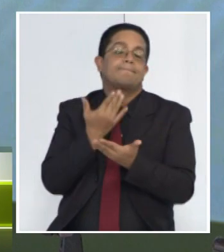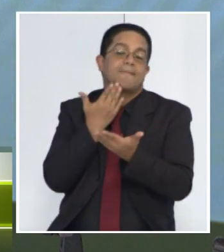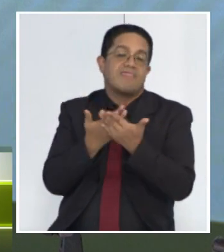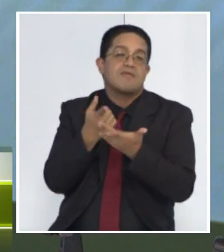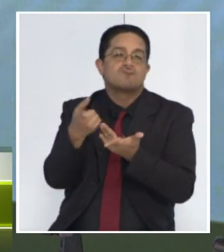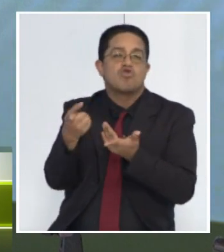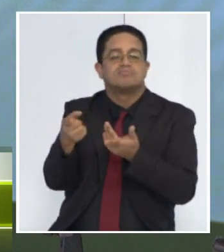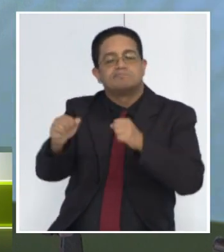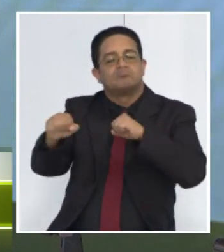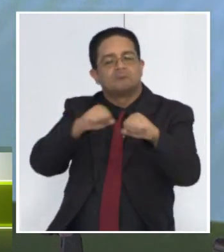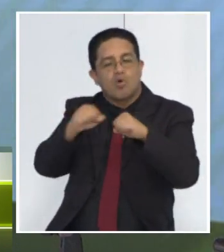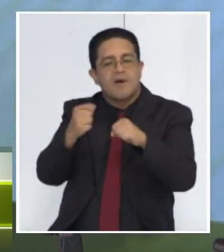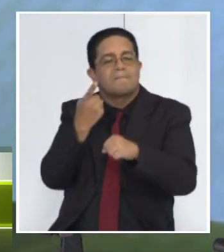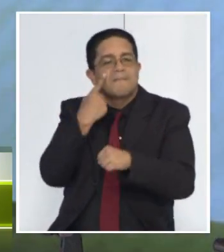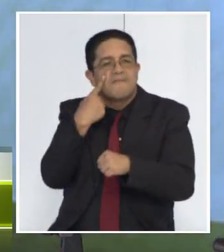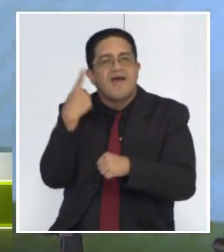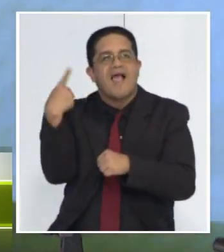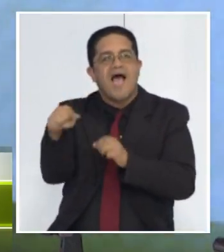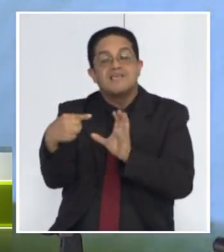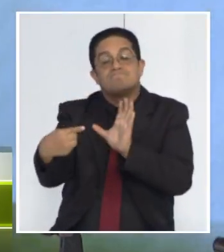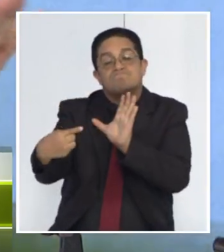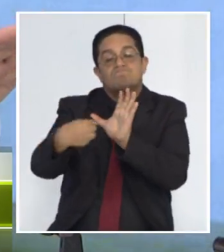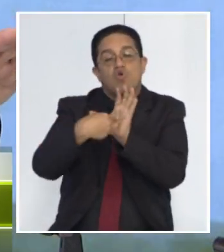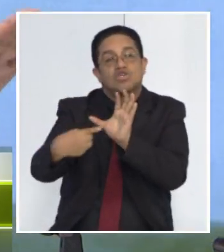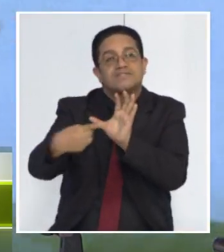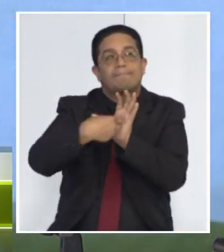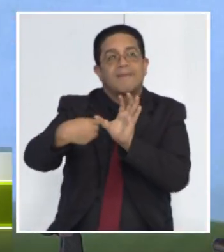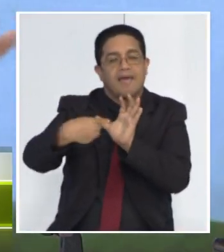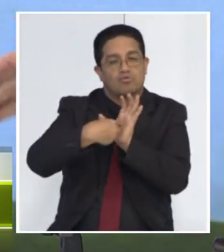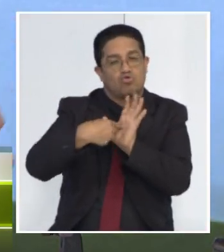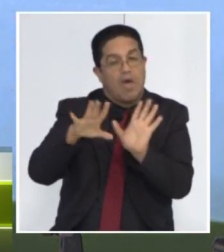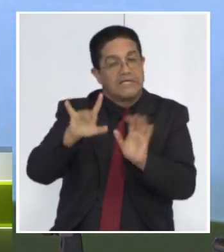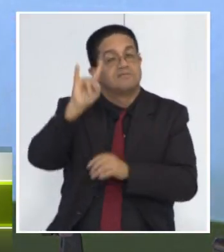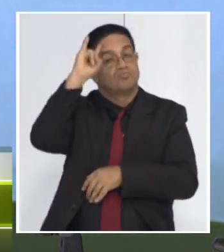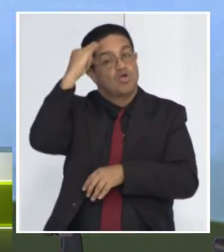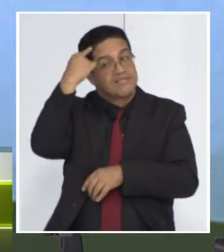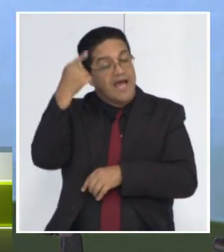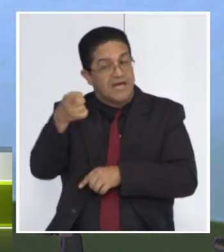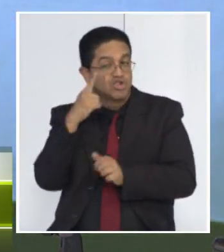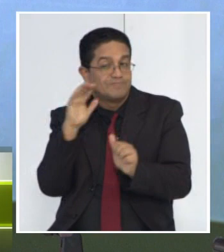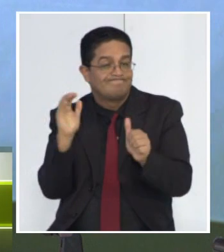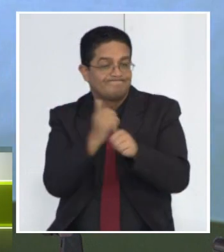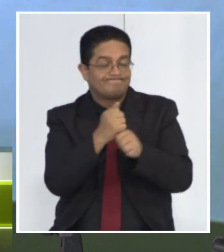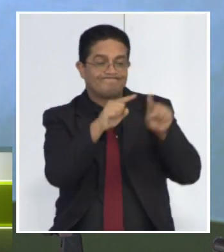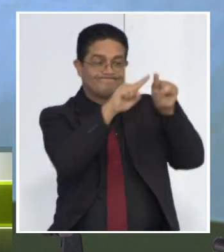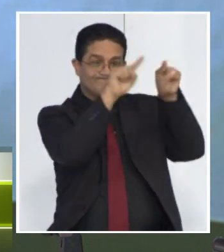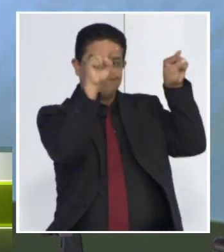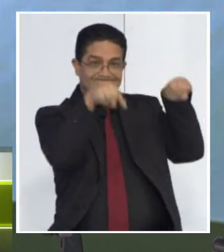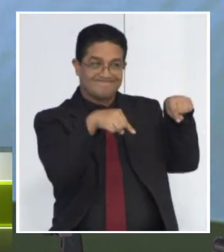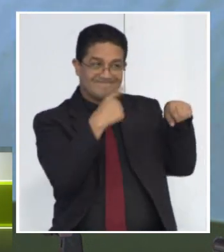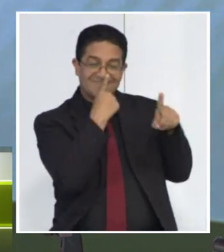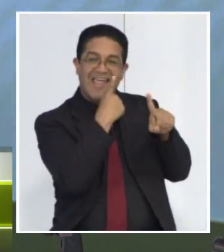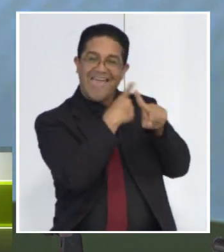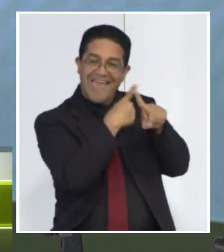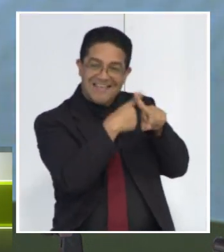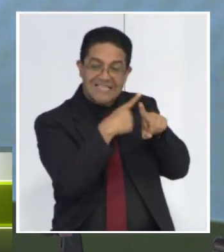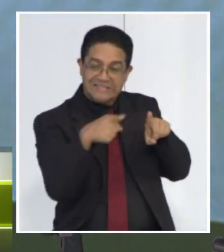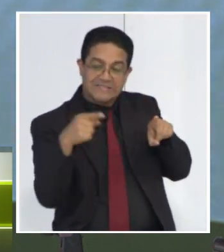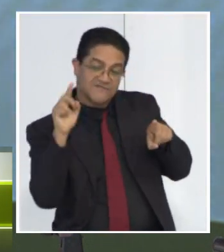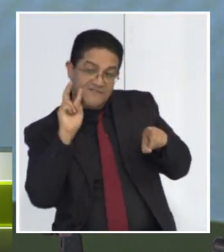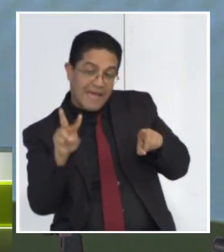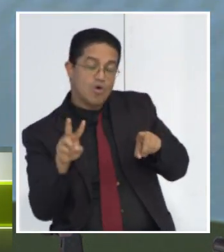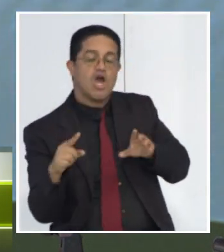determinar si existe un pinzamiento de la cadera en caso de que nosotros estemos mirando una radiografía en la cual no estamos viendo que haya signos de